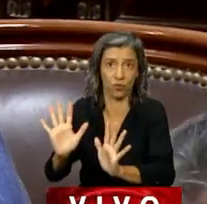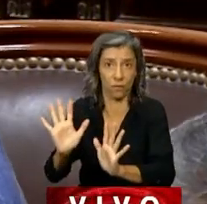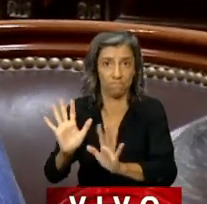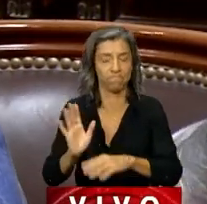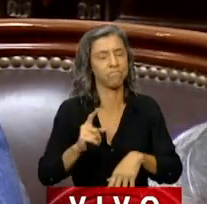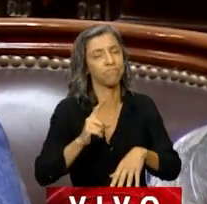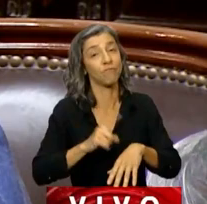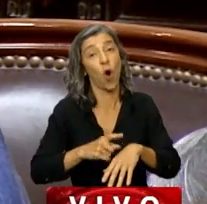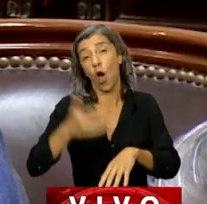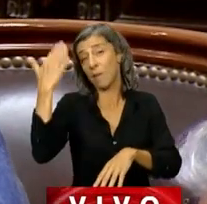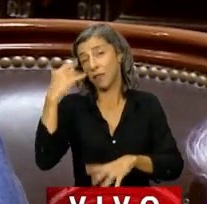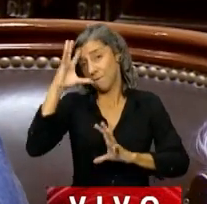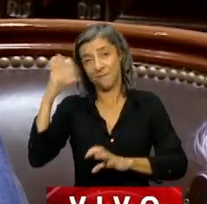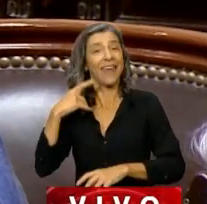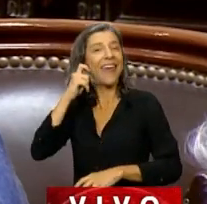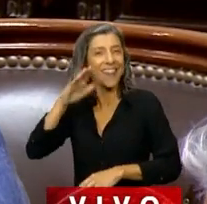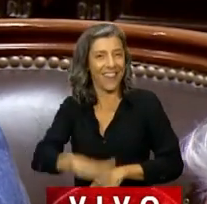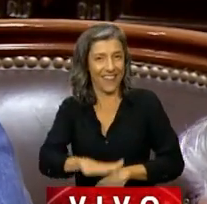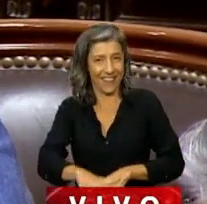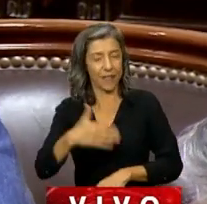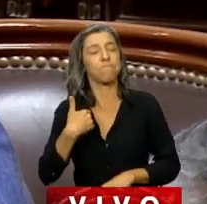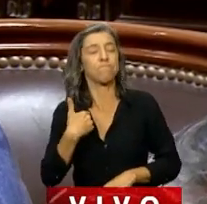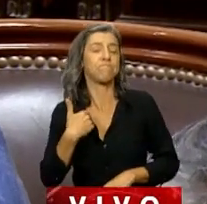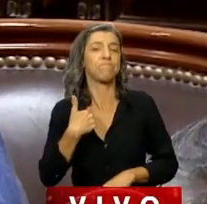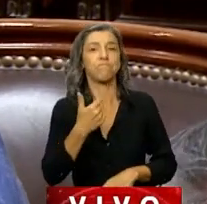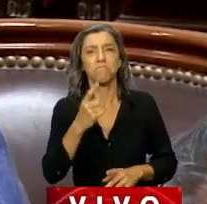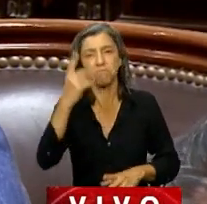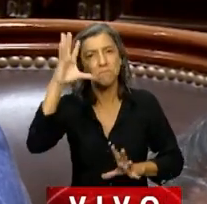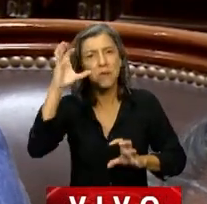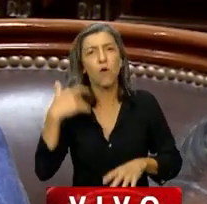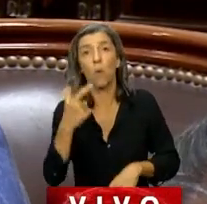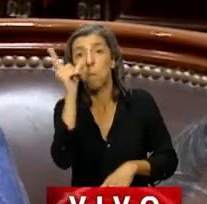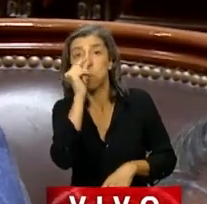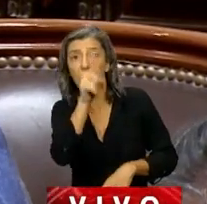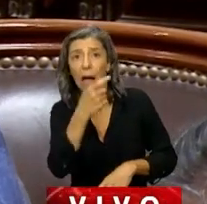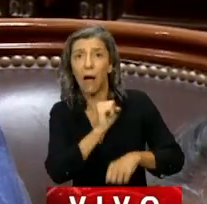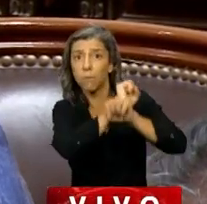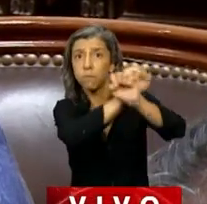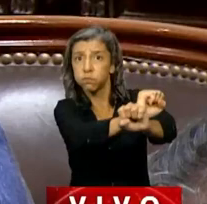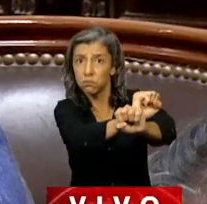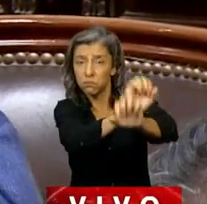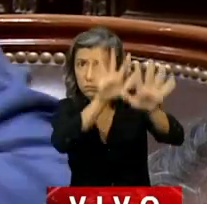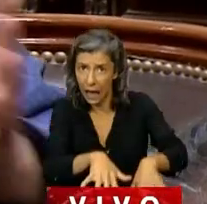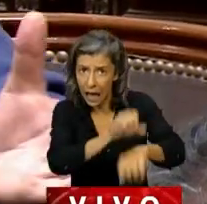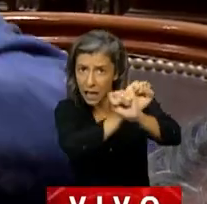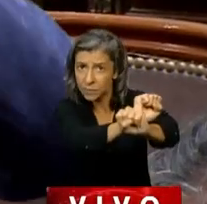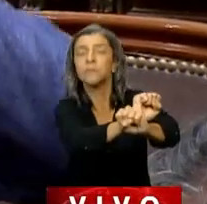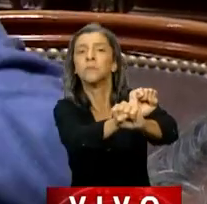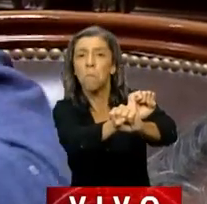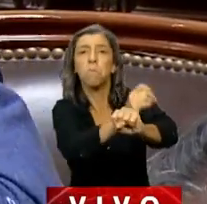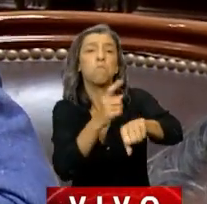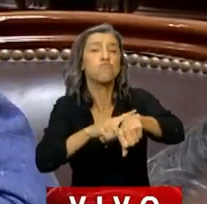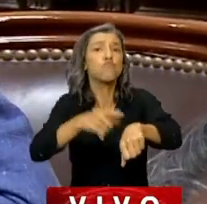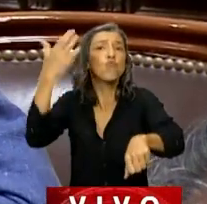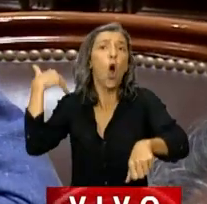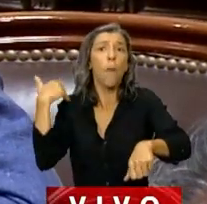me tocó tener a mi padre preso por ser un obrero que simplemente estaba parado delante de un sindicato y pasaron los